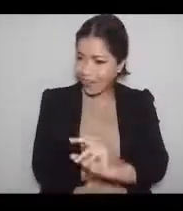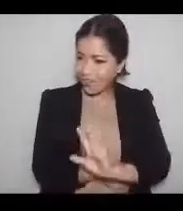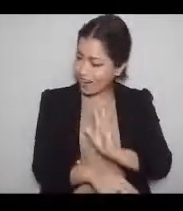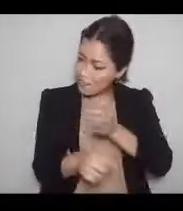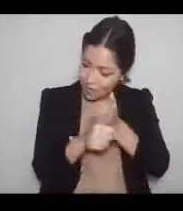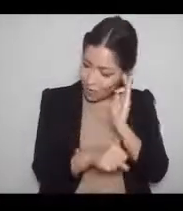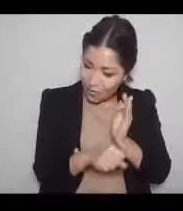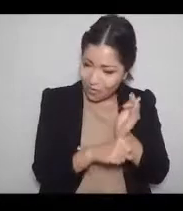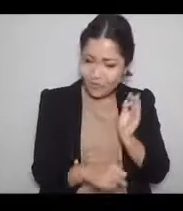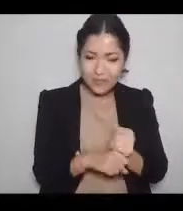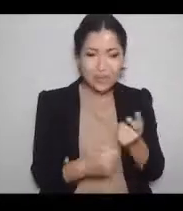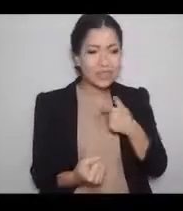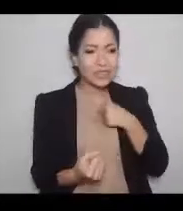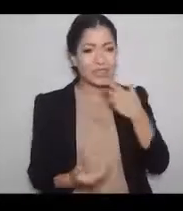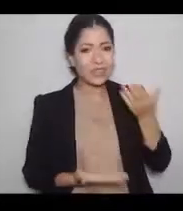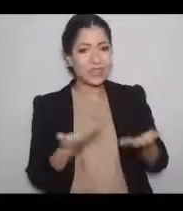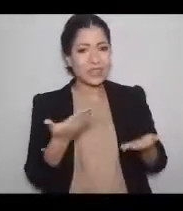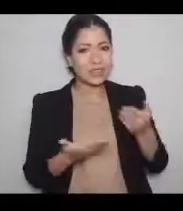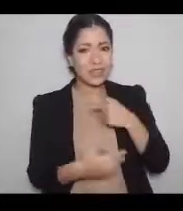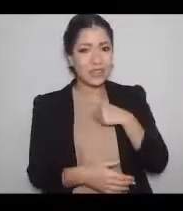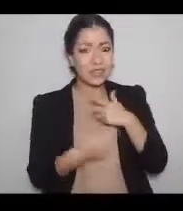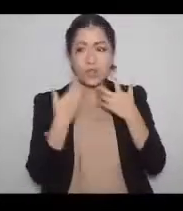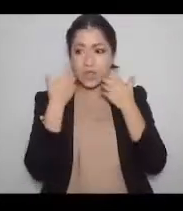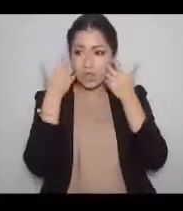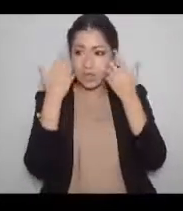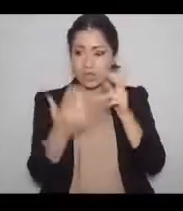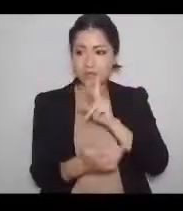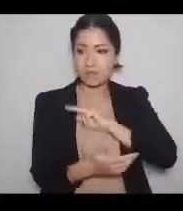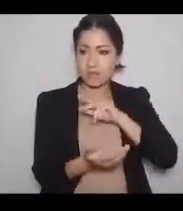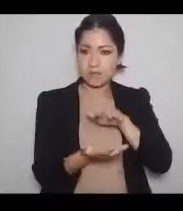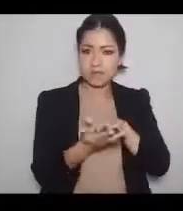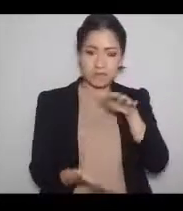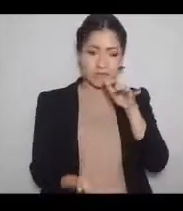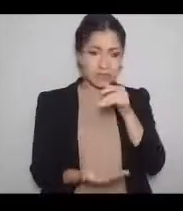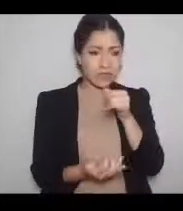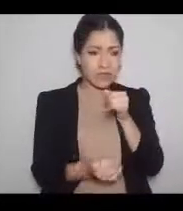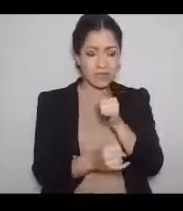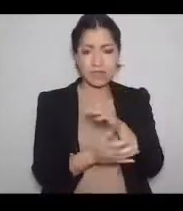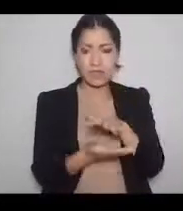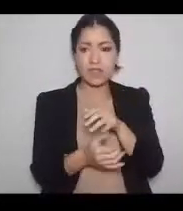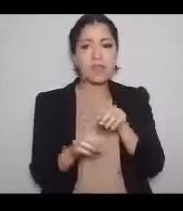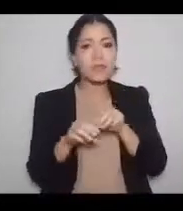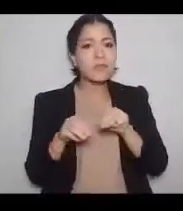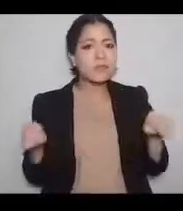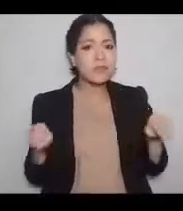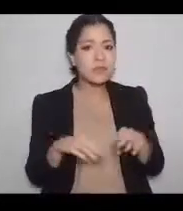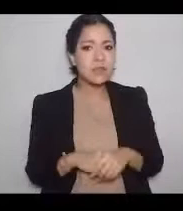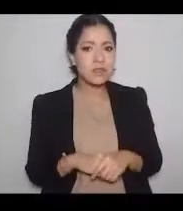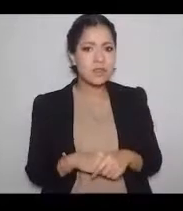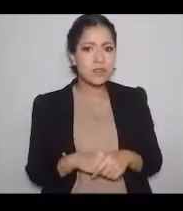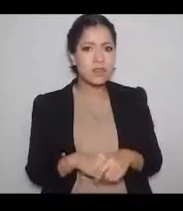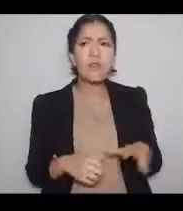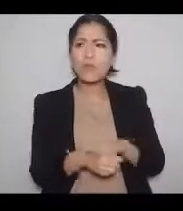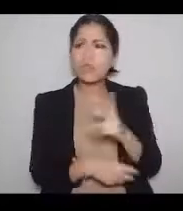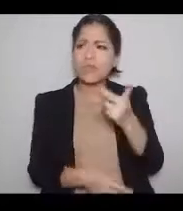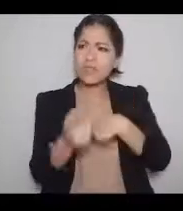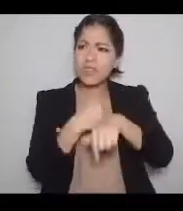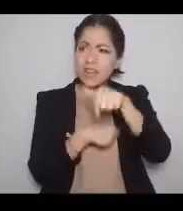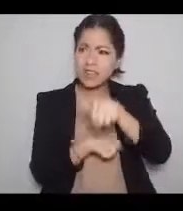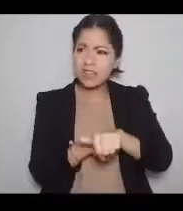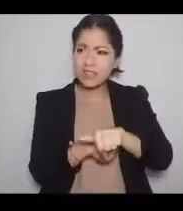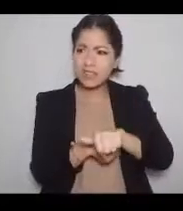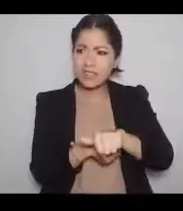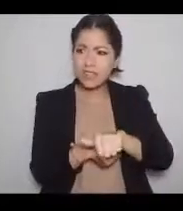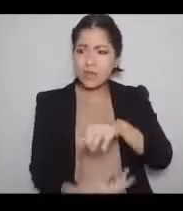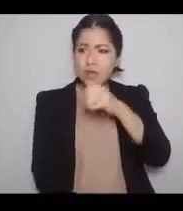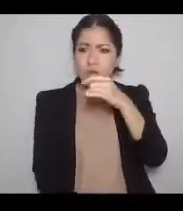Julio me dijo que te morías de ganas de trabajar conmigo, pero solo me estás jodiendo. Julio me conoce. Johannes Kepler y Tico Brahe